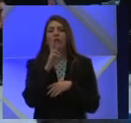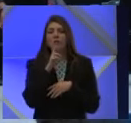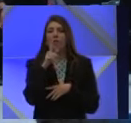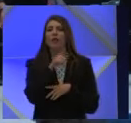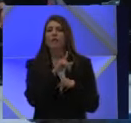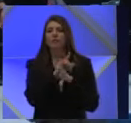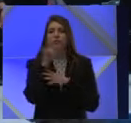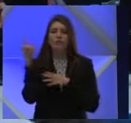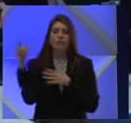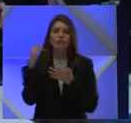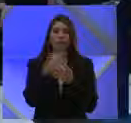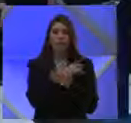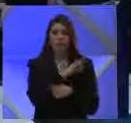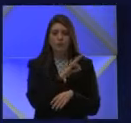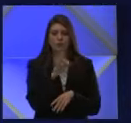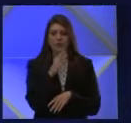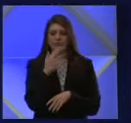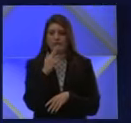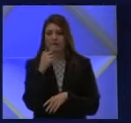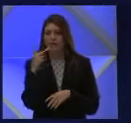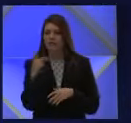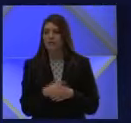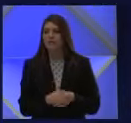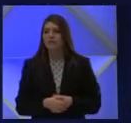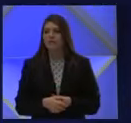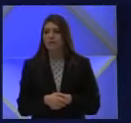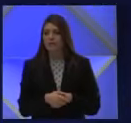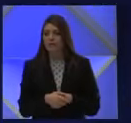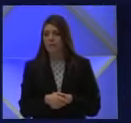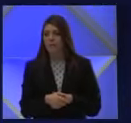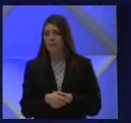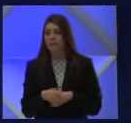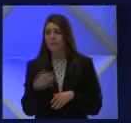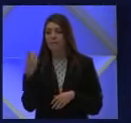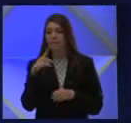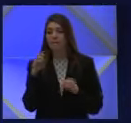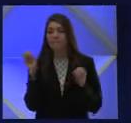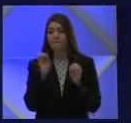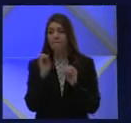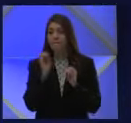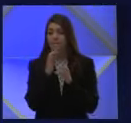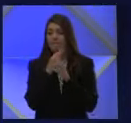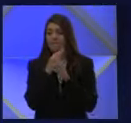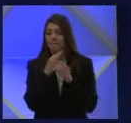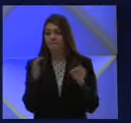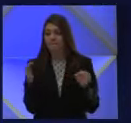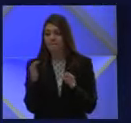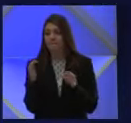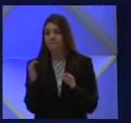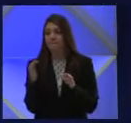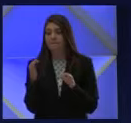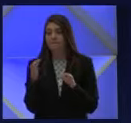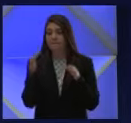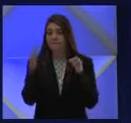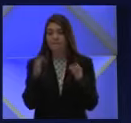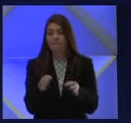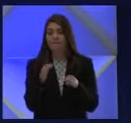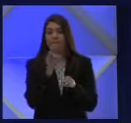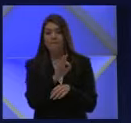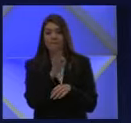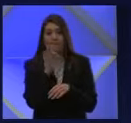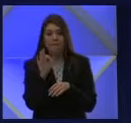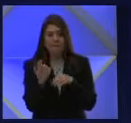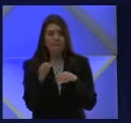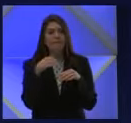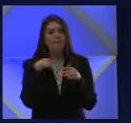de modo que aunque no ha habido una noticia oficial y menos una fecha estoy seguro que